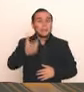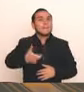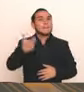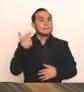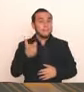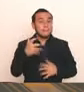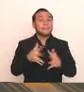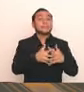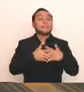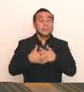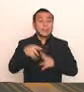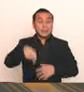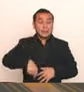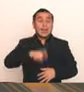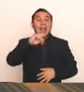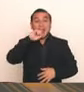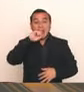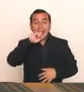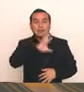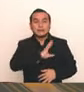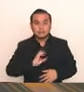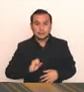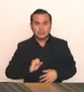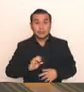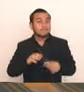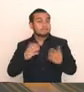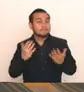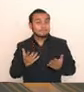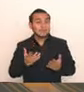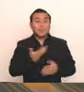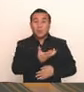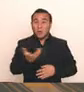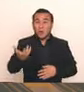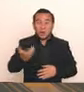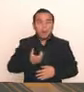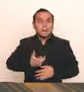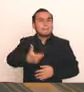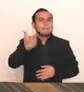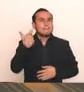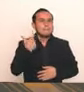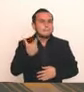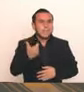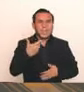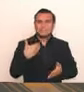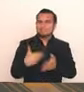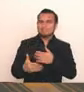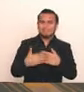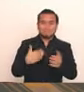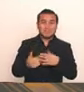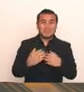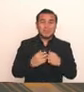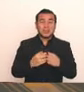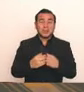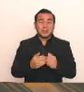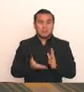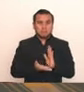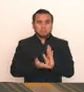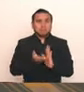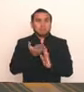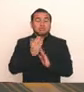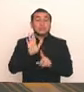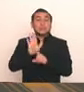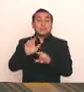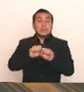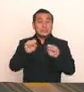y los másters son países pobres pues y con toda esa riqueza y con toda esa robustez de sus sistemas económicos de poder